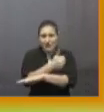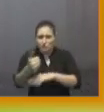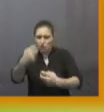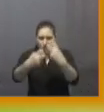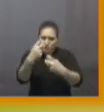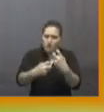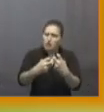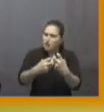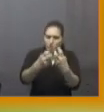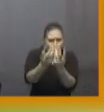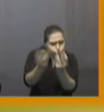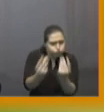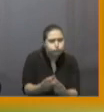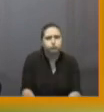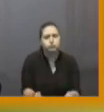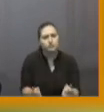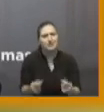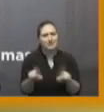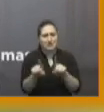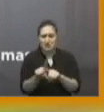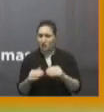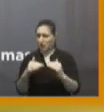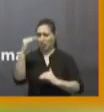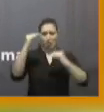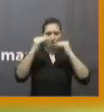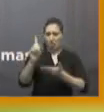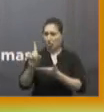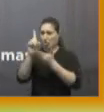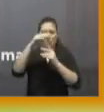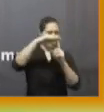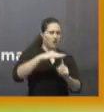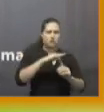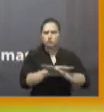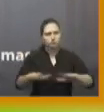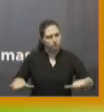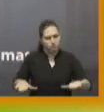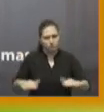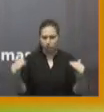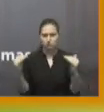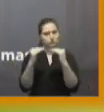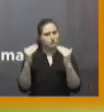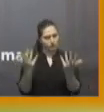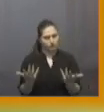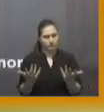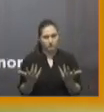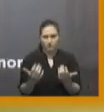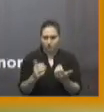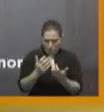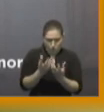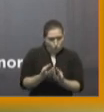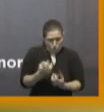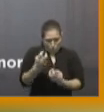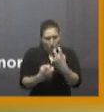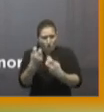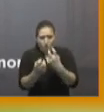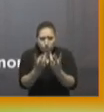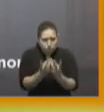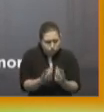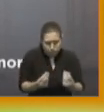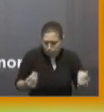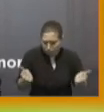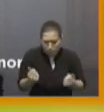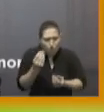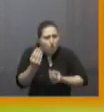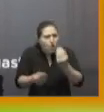marketing publicidad que tiene el gobierno que sería también una buena forma de empezar a reducir los gastos para